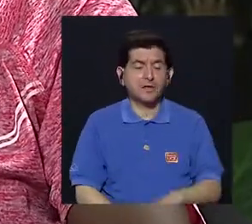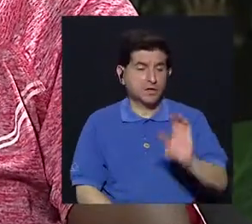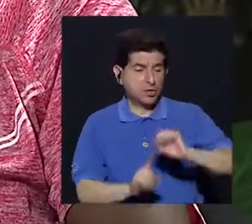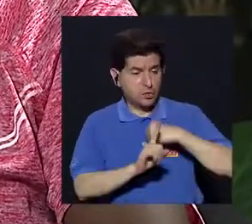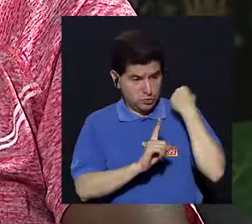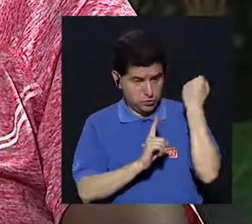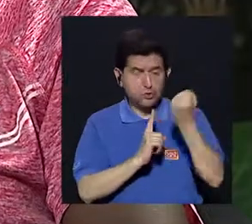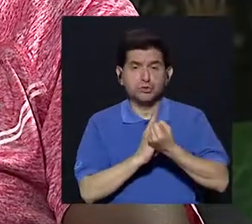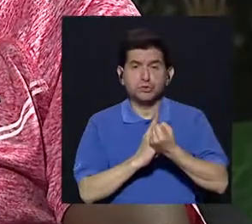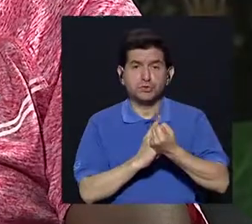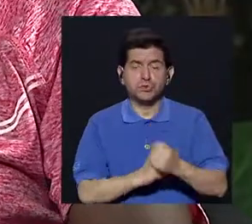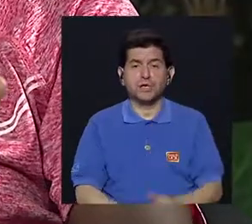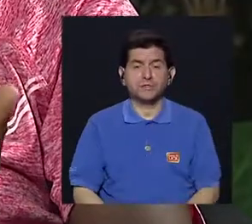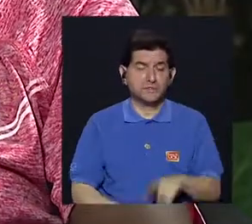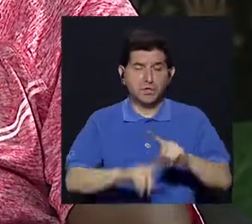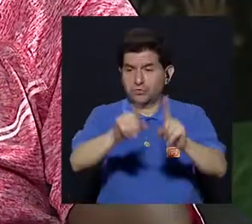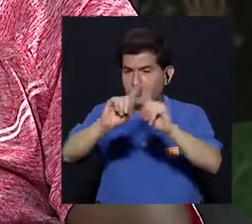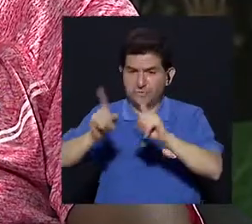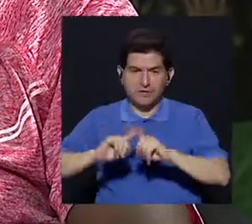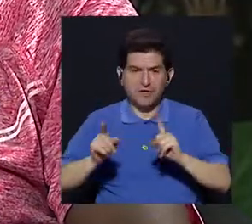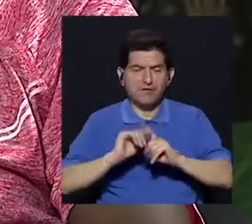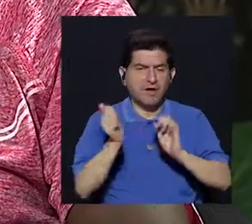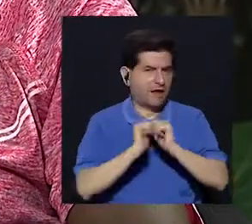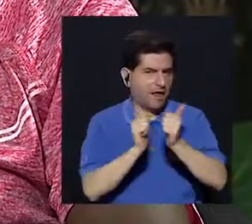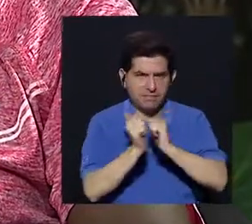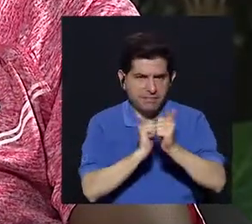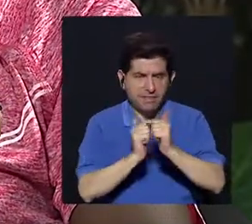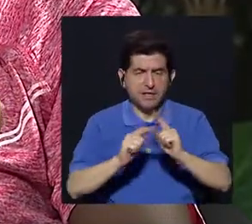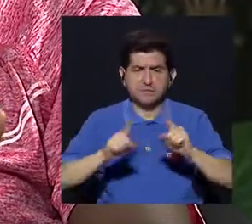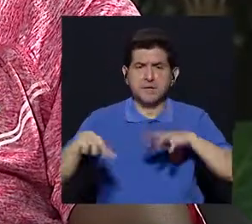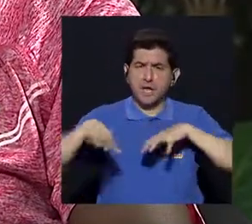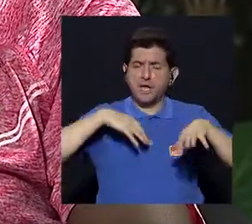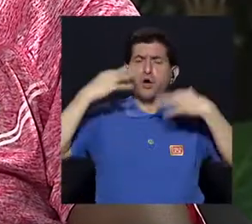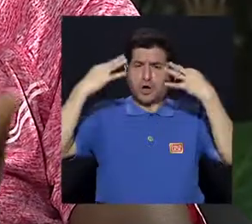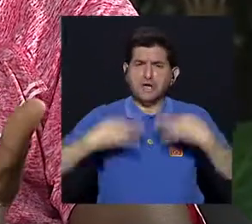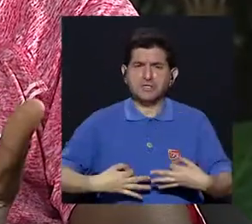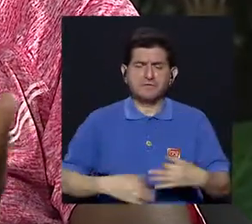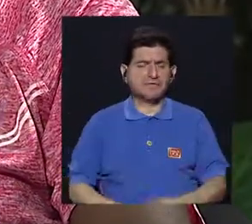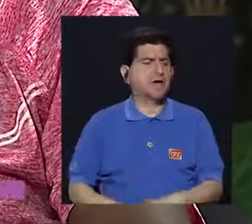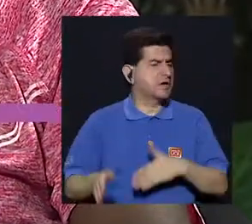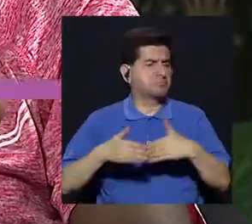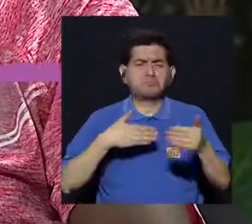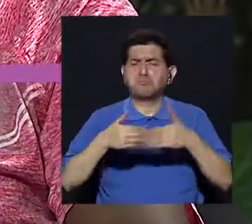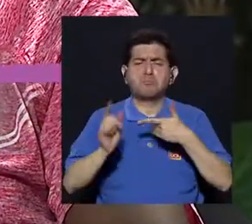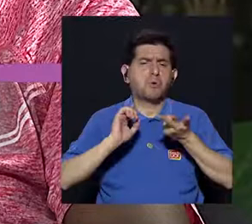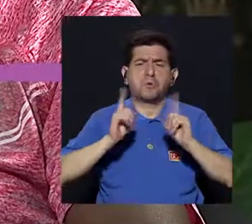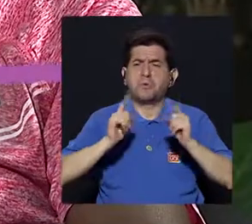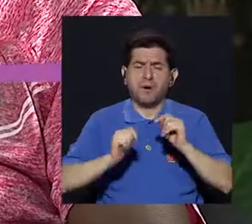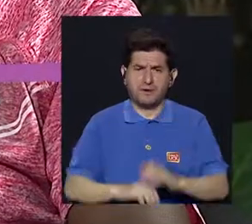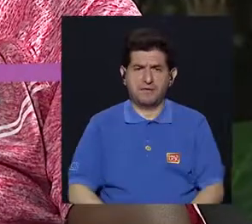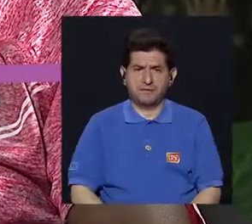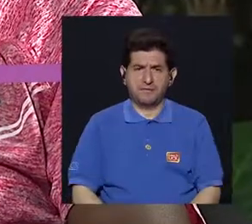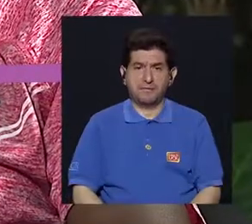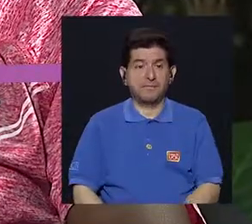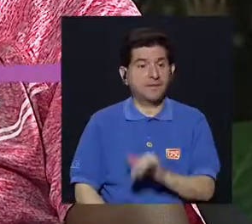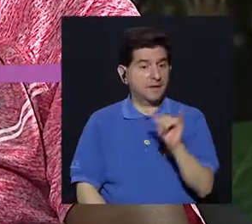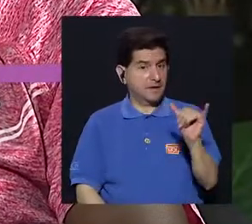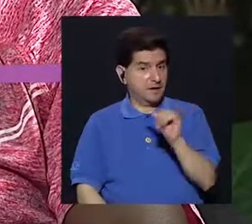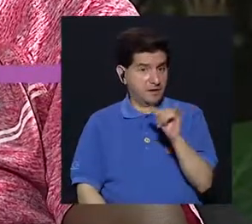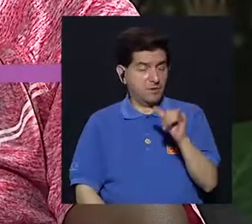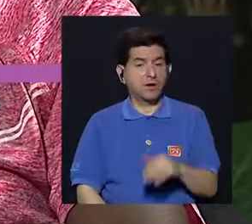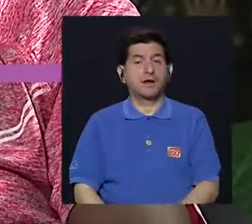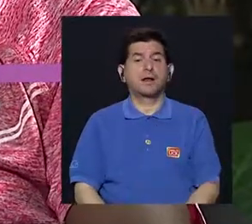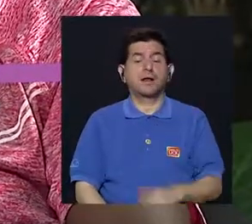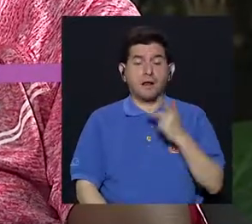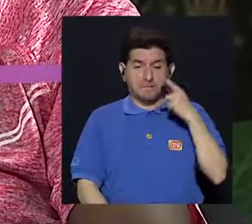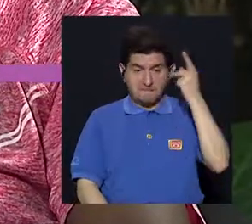sus condiciones para los diferentes deportes. Pero en actividad física pueden practicar cualquiera, ¿verdad? Pero también